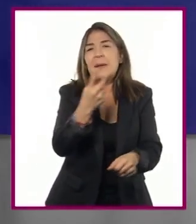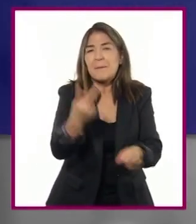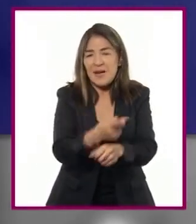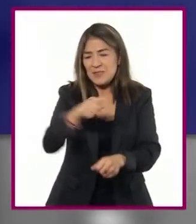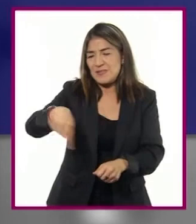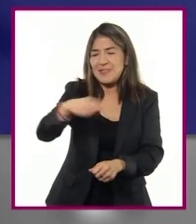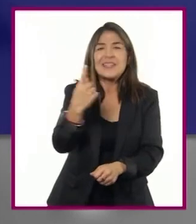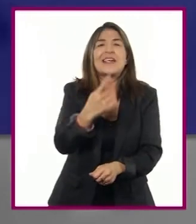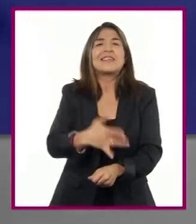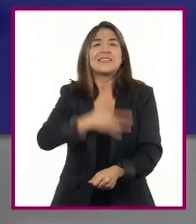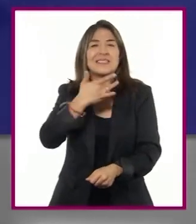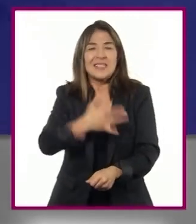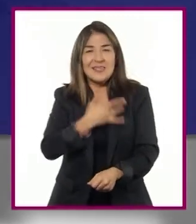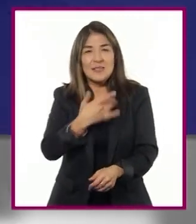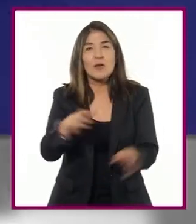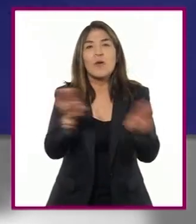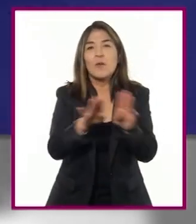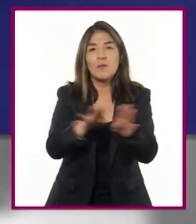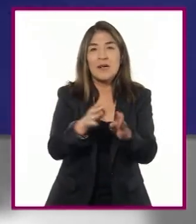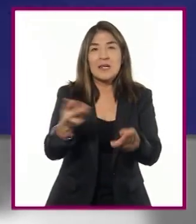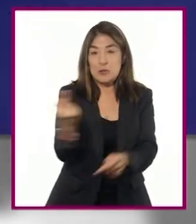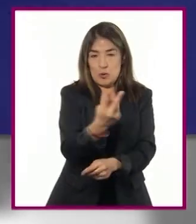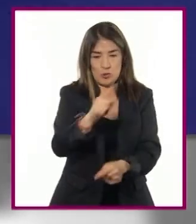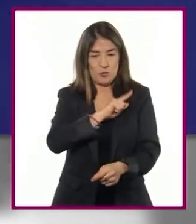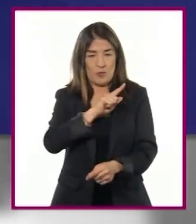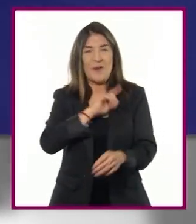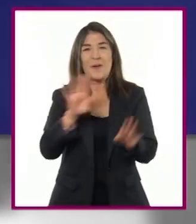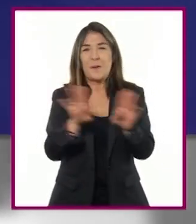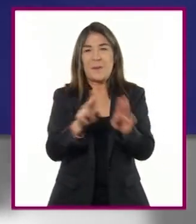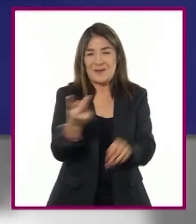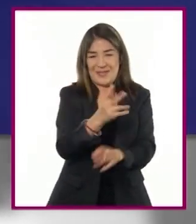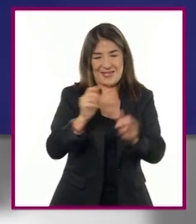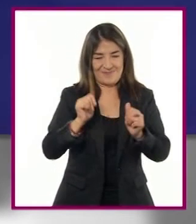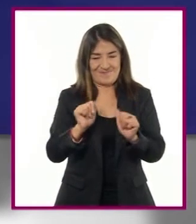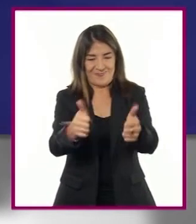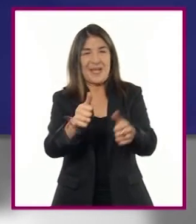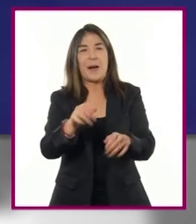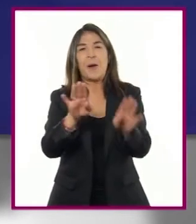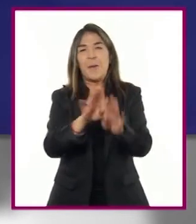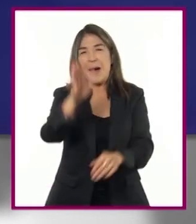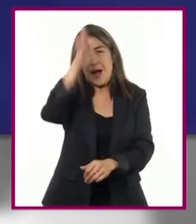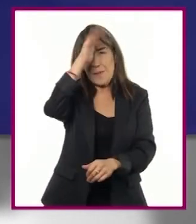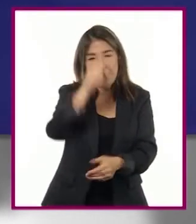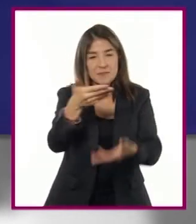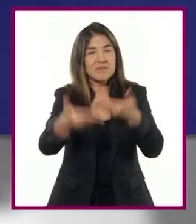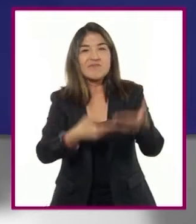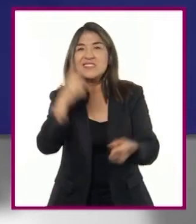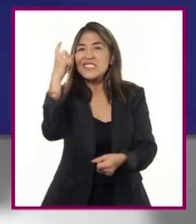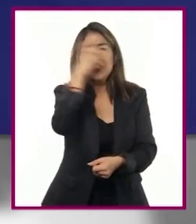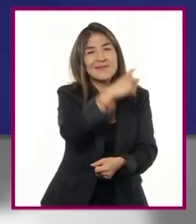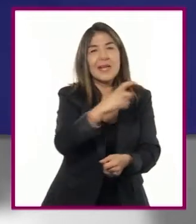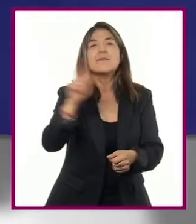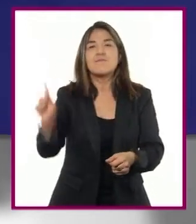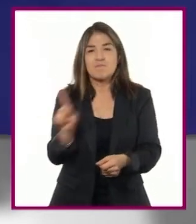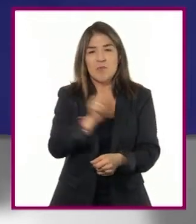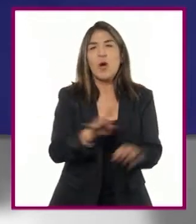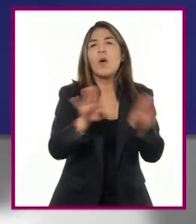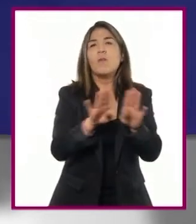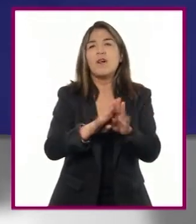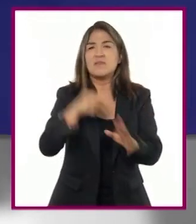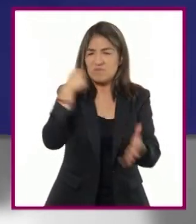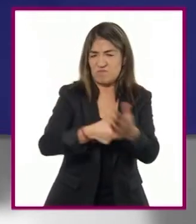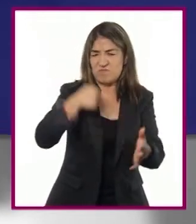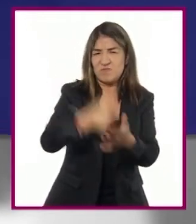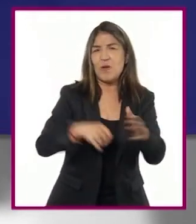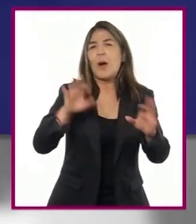sienten. No logran llegar a acuerdos por sí mismas, aunque lo intenten. Están molestas o aferradas a sus